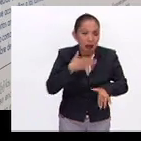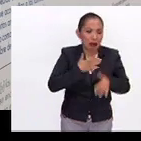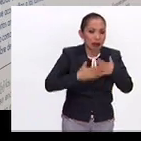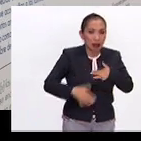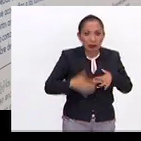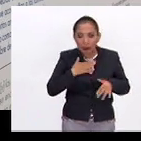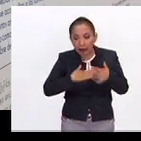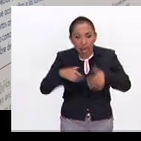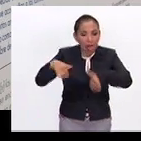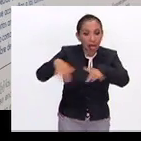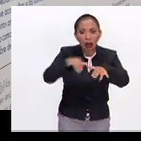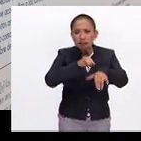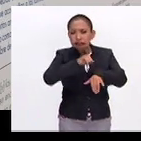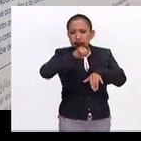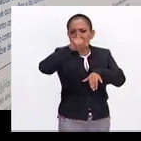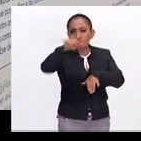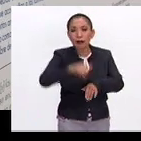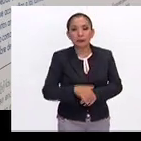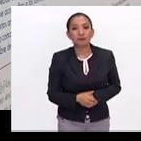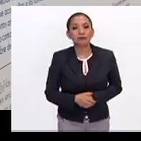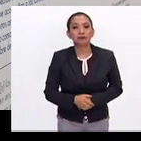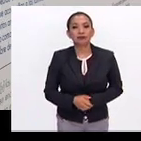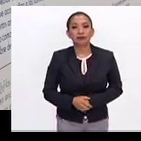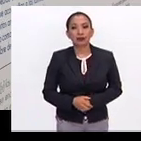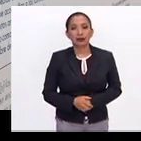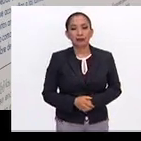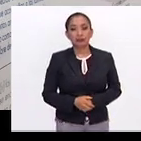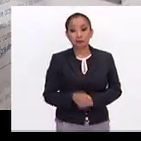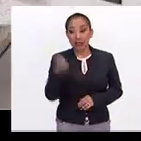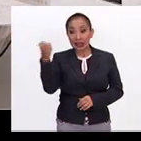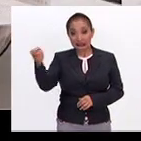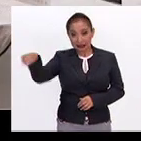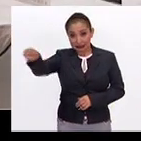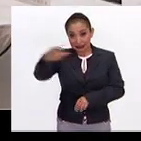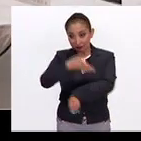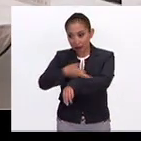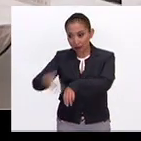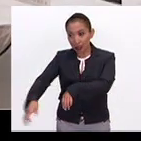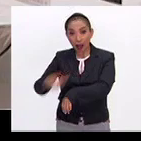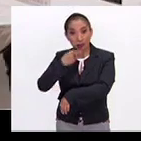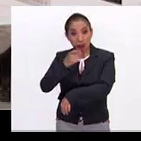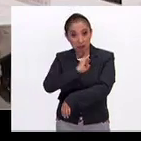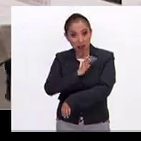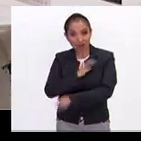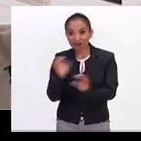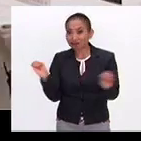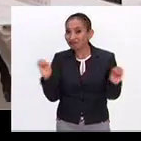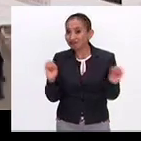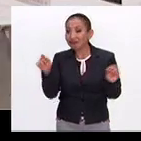Esas personas ni siquiera hablan español, hablan una lengua indígena.